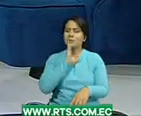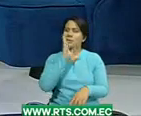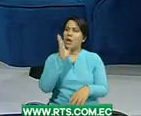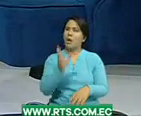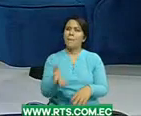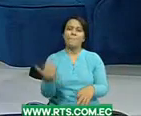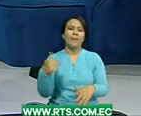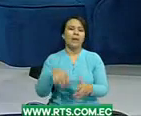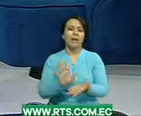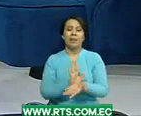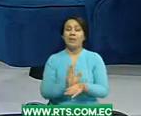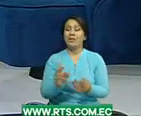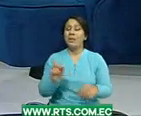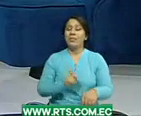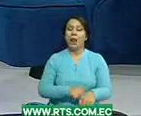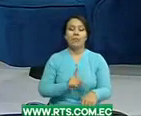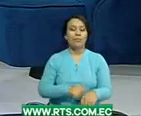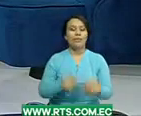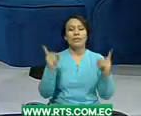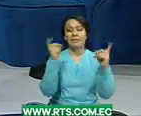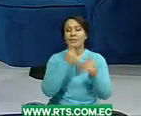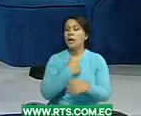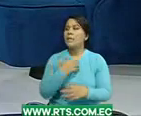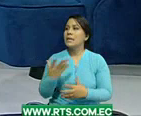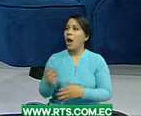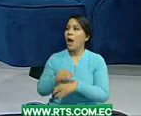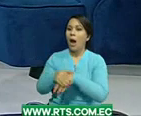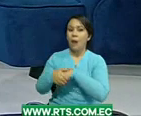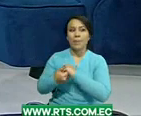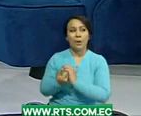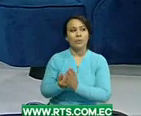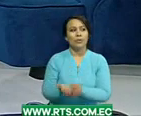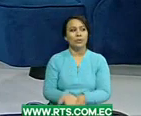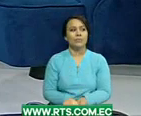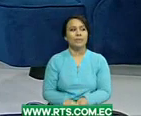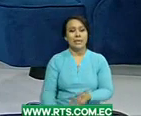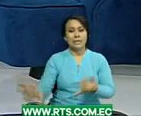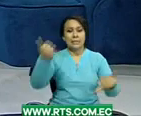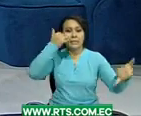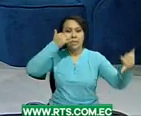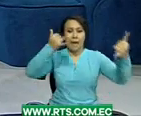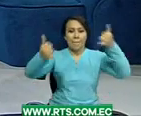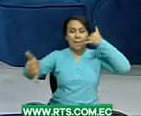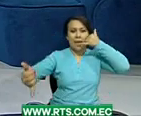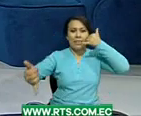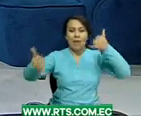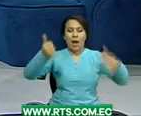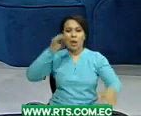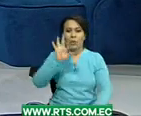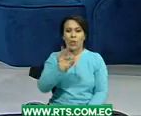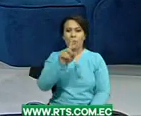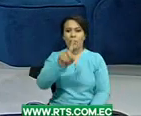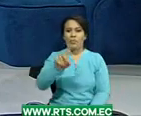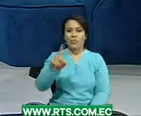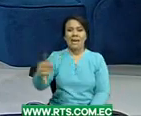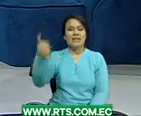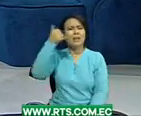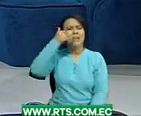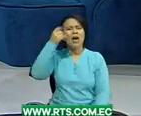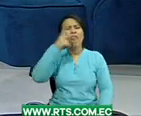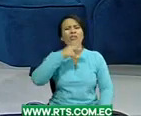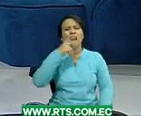enemigo en televisión, pero tratamos de sacarle el mayor provecho. El tema de las llamadas al EQ911, llamadas